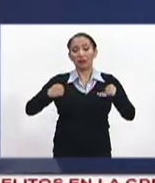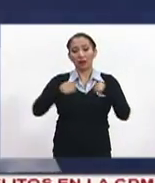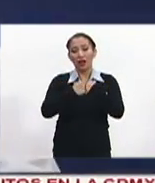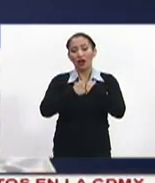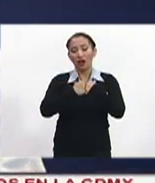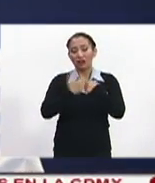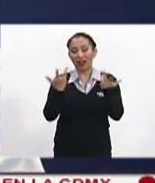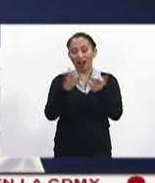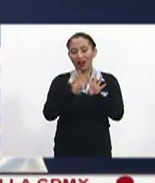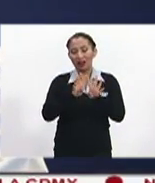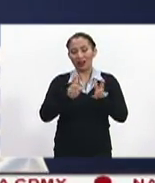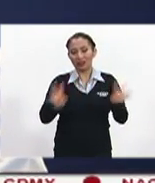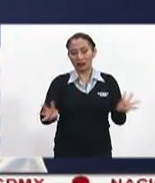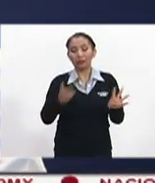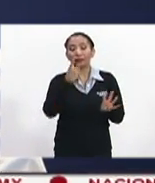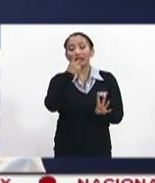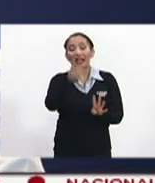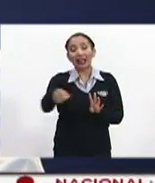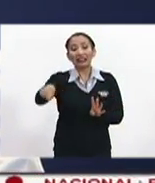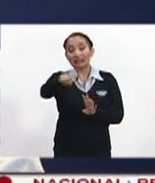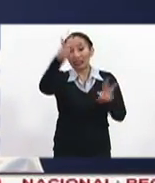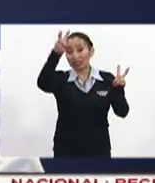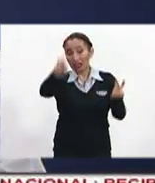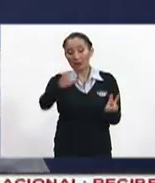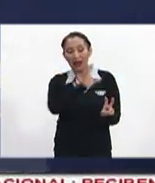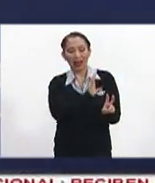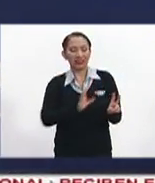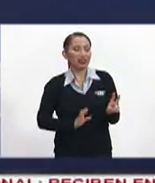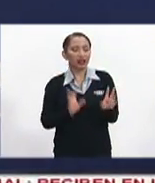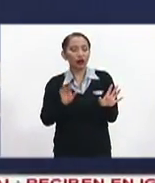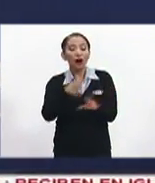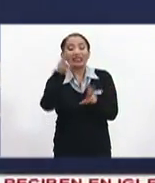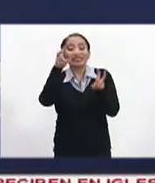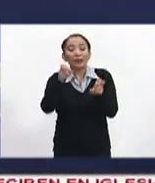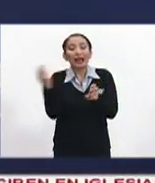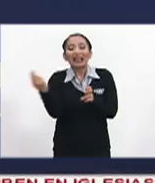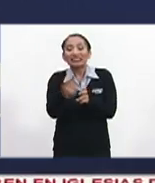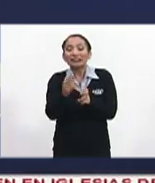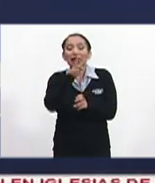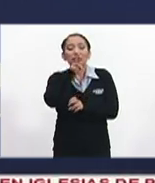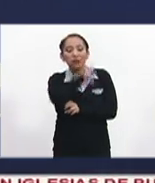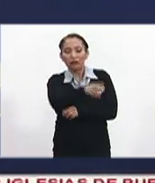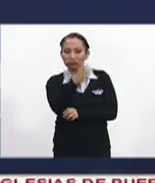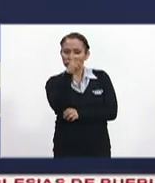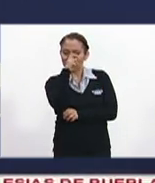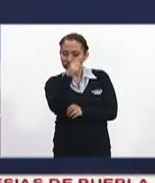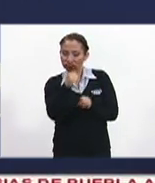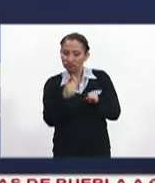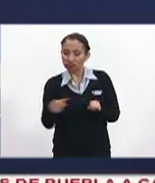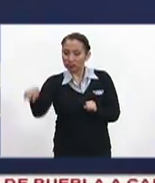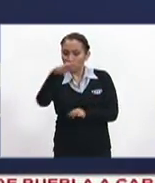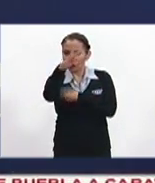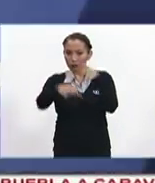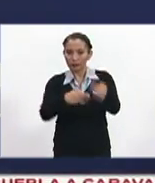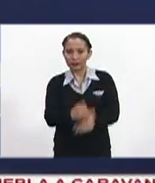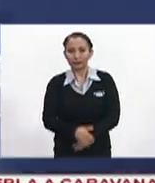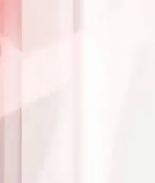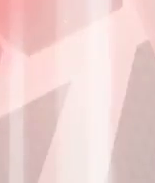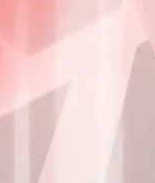con el despliegue de la Guardia Nacional. Dijo que más que un tema de campaña, es un tema que requiere una respuesta firme y enérgica de